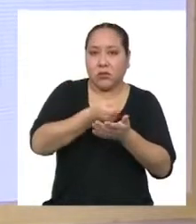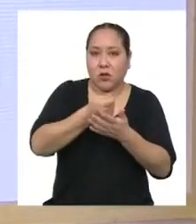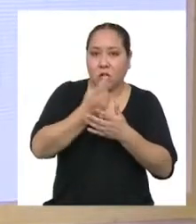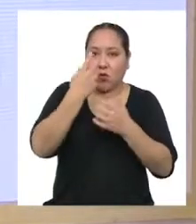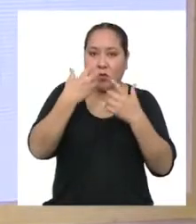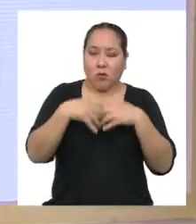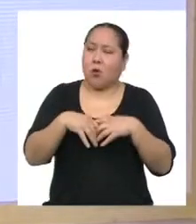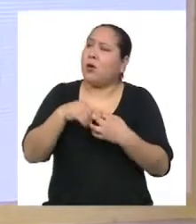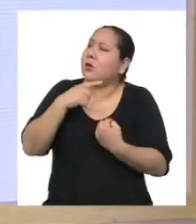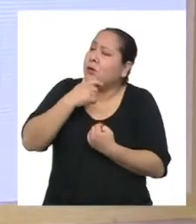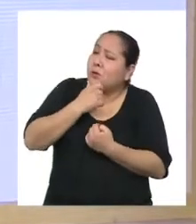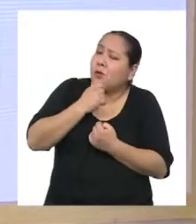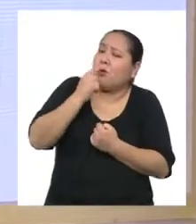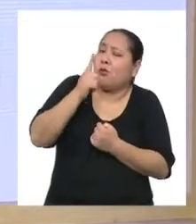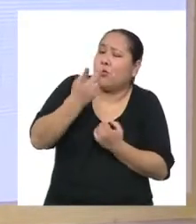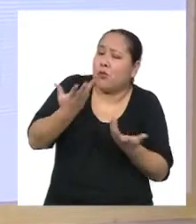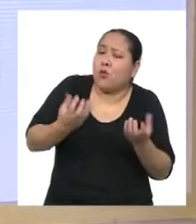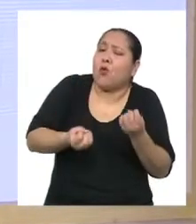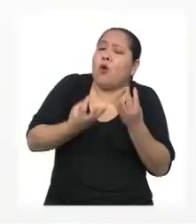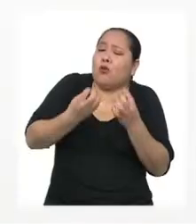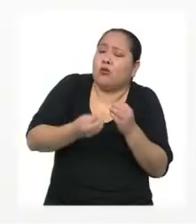cuántos misterios resuelvo en un mes.